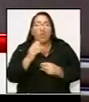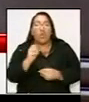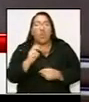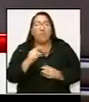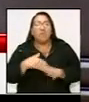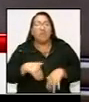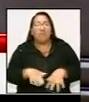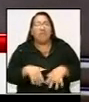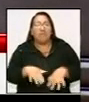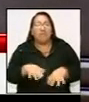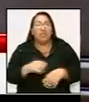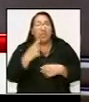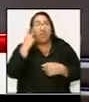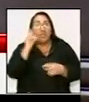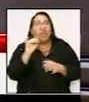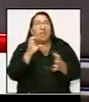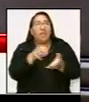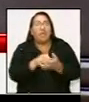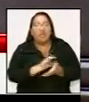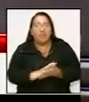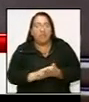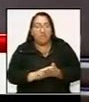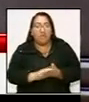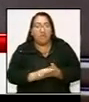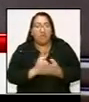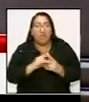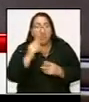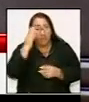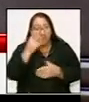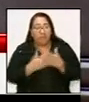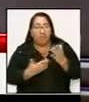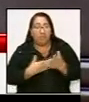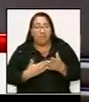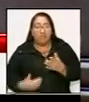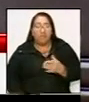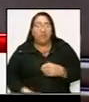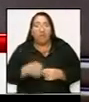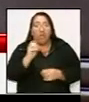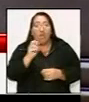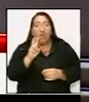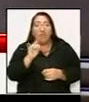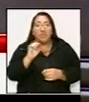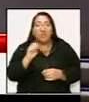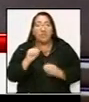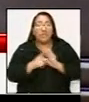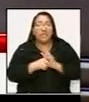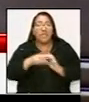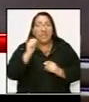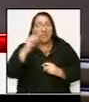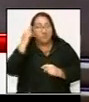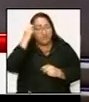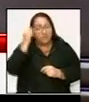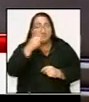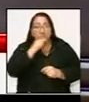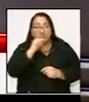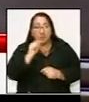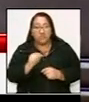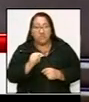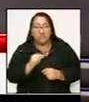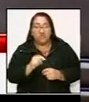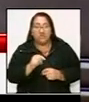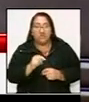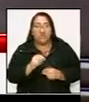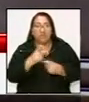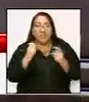de realización ideológica. ¿Sabe qué, presidente? La Convención sobre los Derechos Políticos de la Mujer,